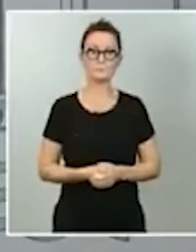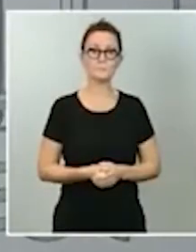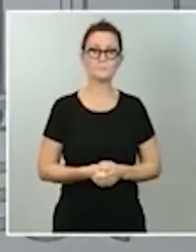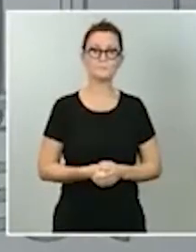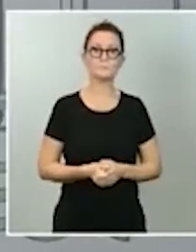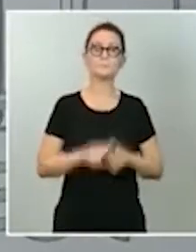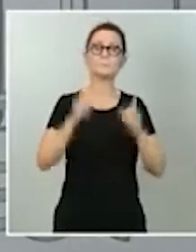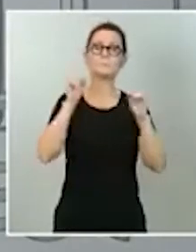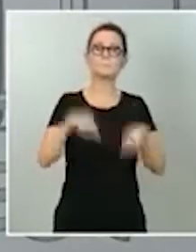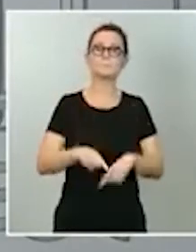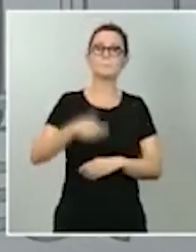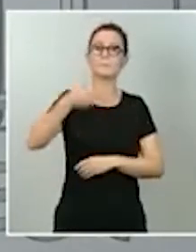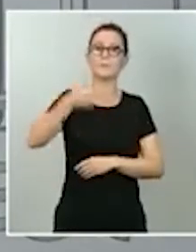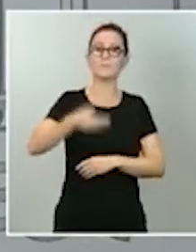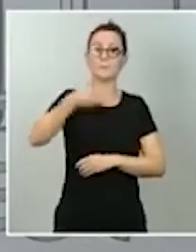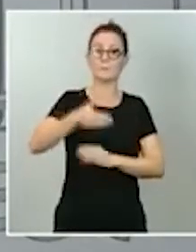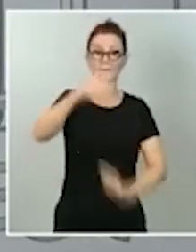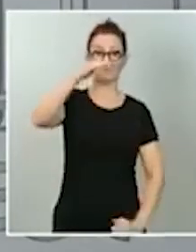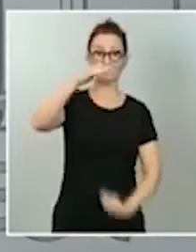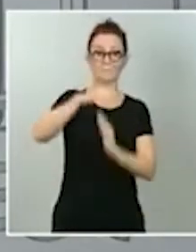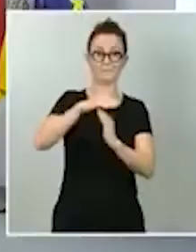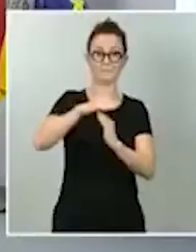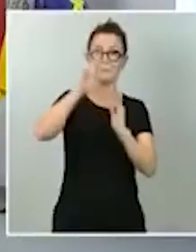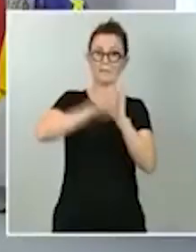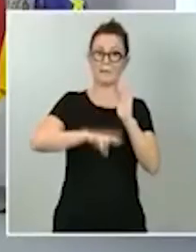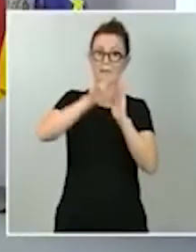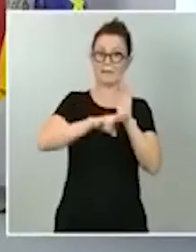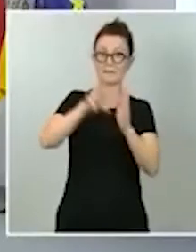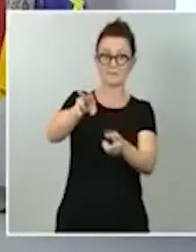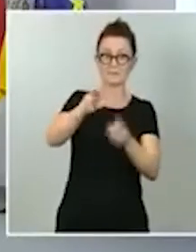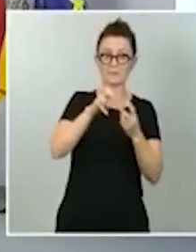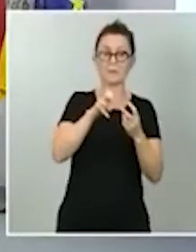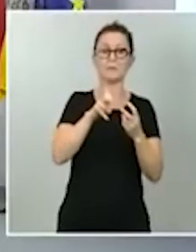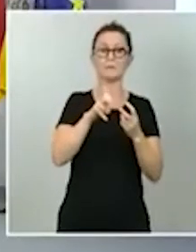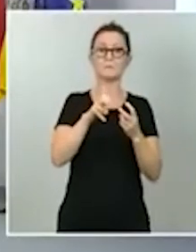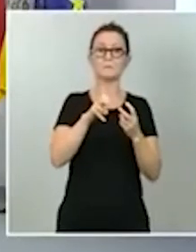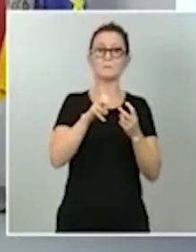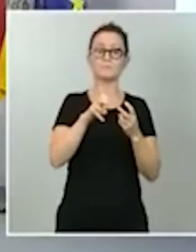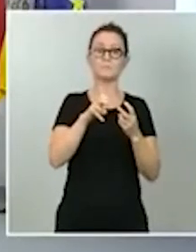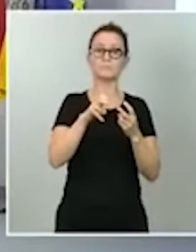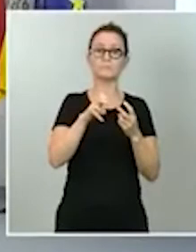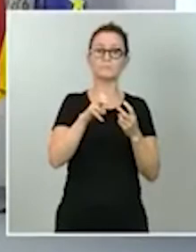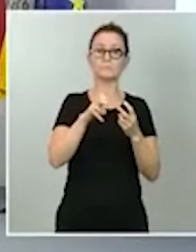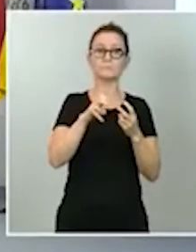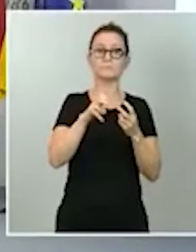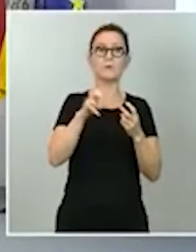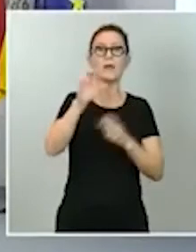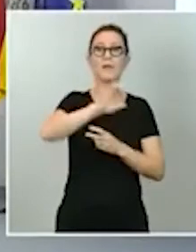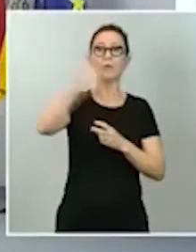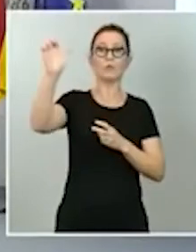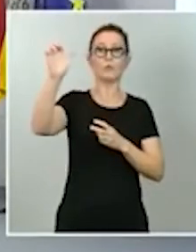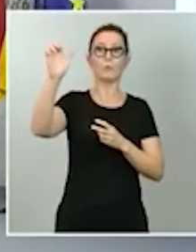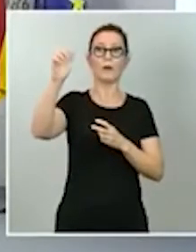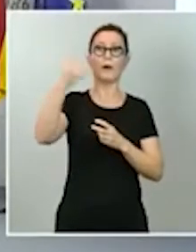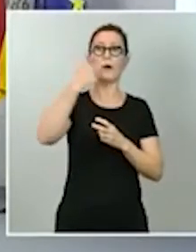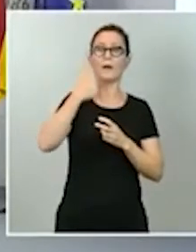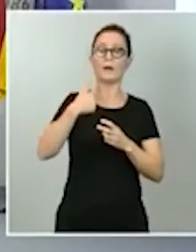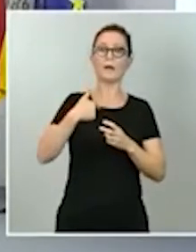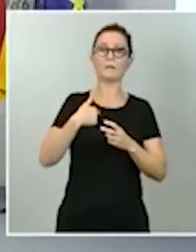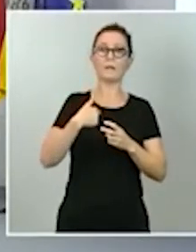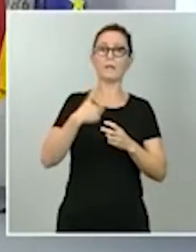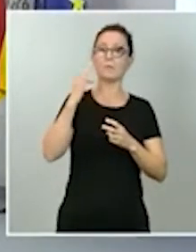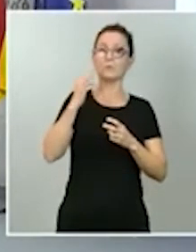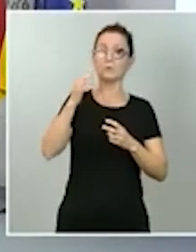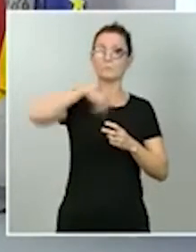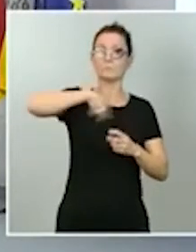esta suspensión de las reglas fiscales además de seguir las directrices marcadas por europa también viene amparada por la constitución